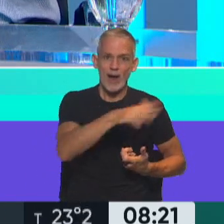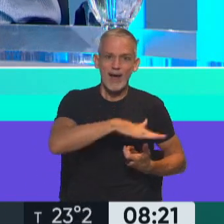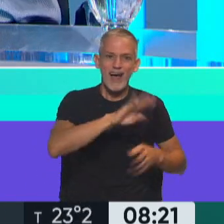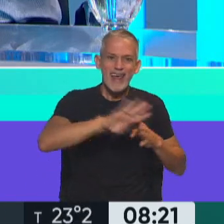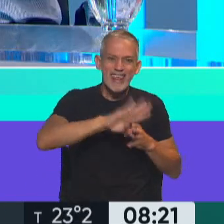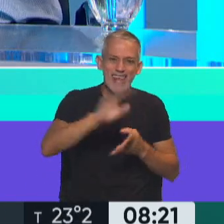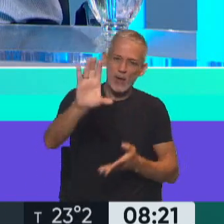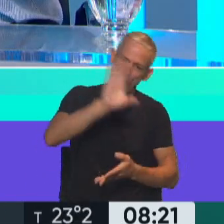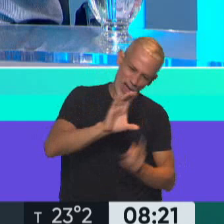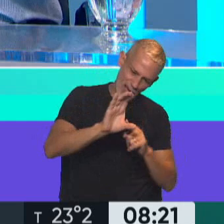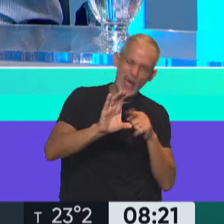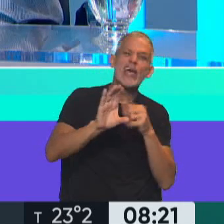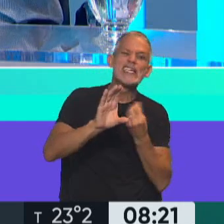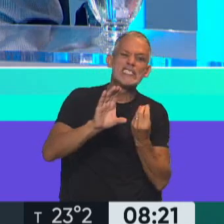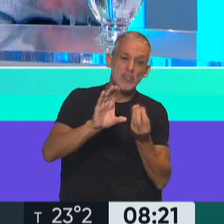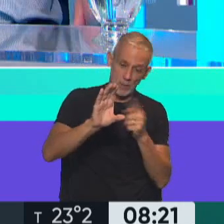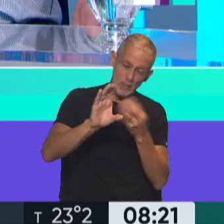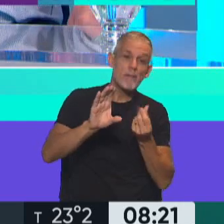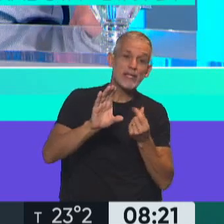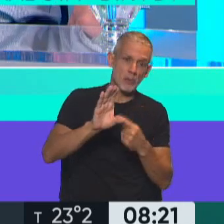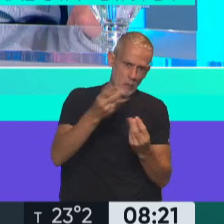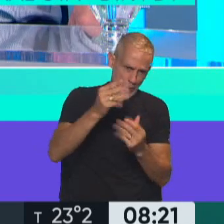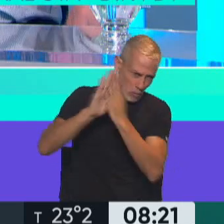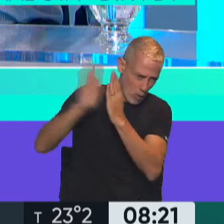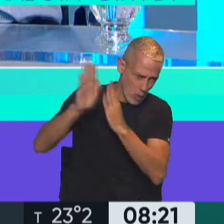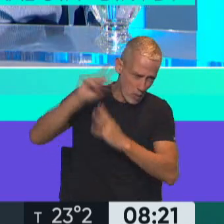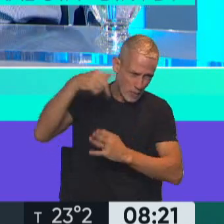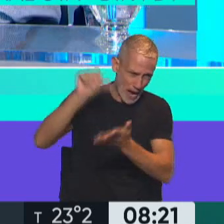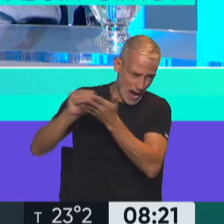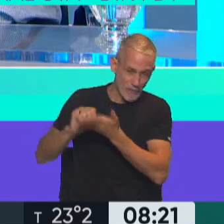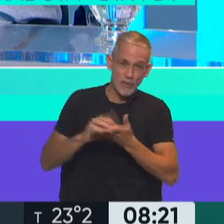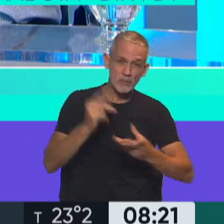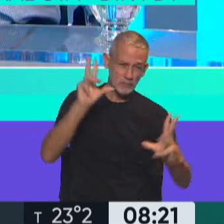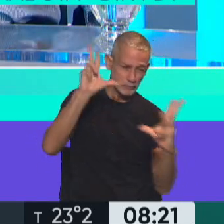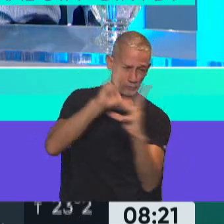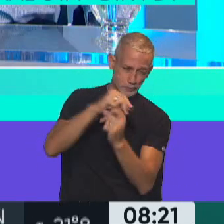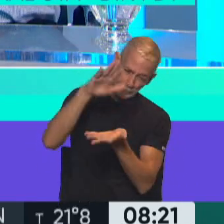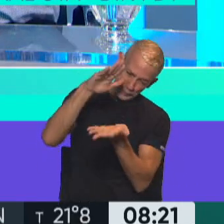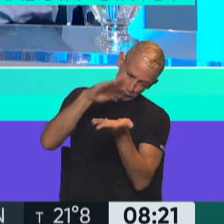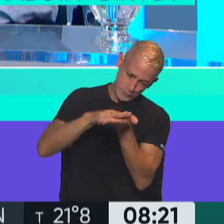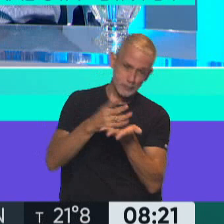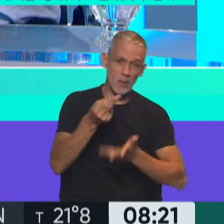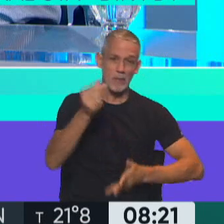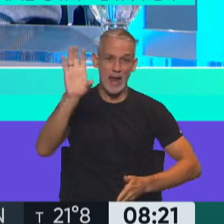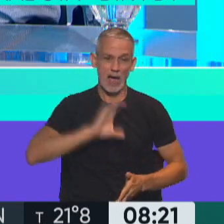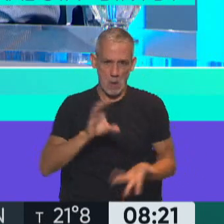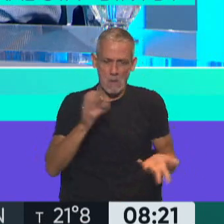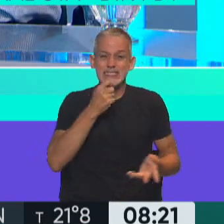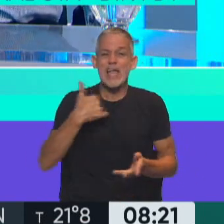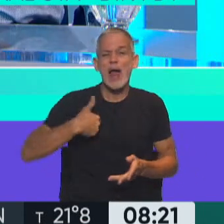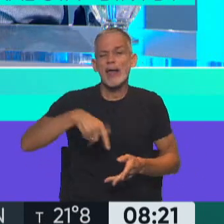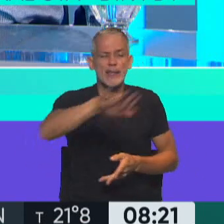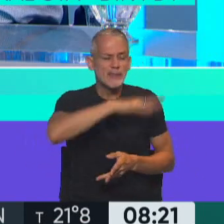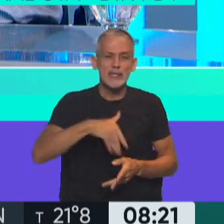deuda lo que hizo fue fugar capitales, porque no quedó nada. Si en la Argentina estuviesen